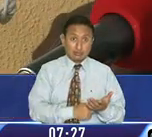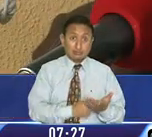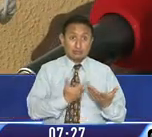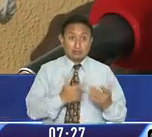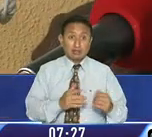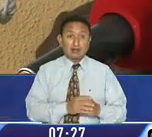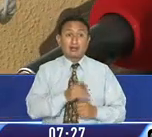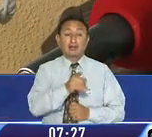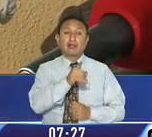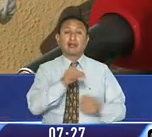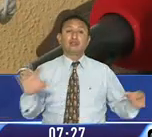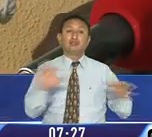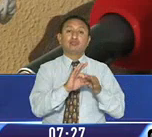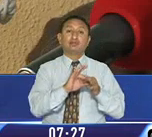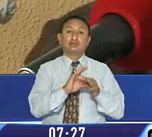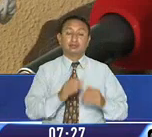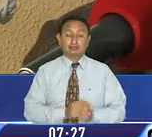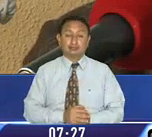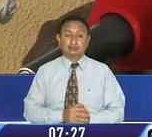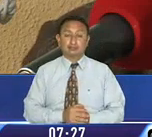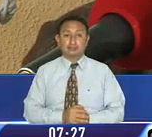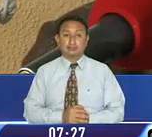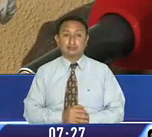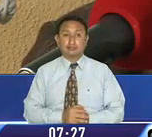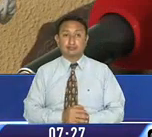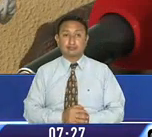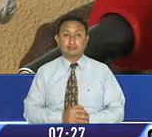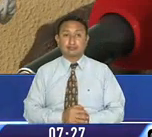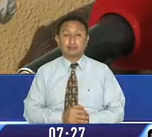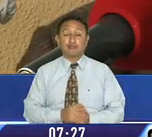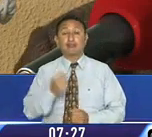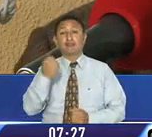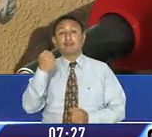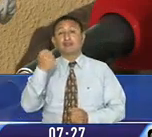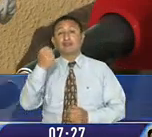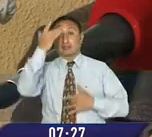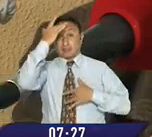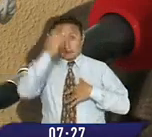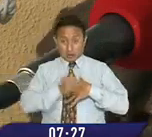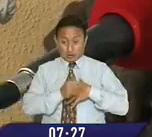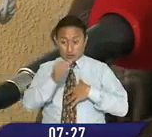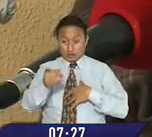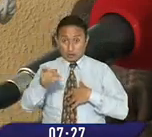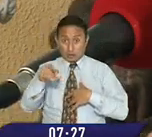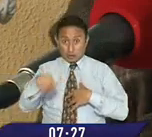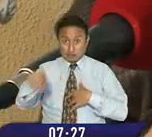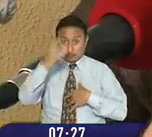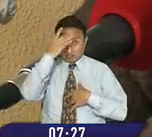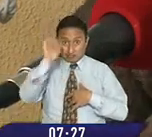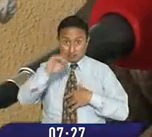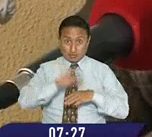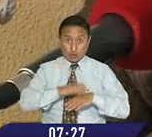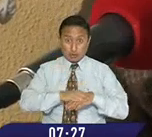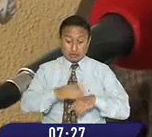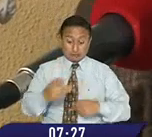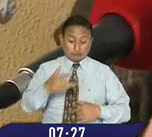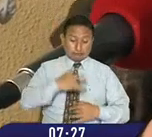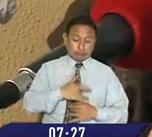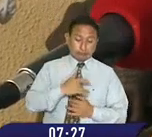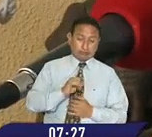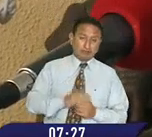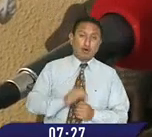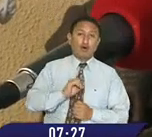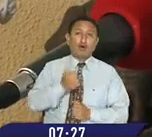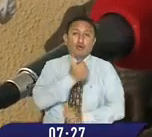correlación directa entre que sea el SARS-CoV-2 el causante o que eventualmente pueda ser